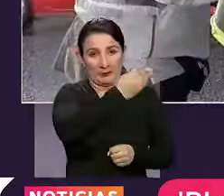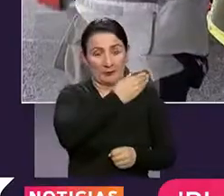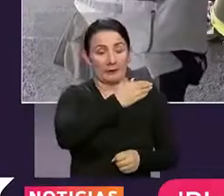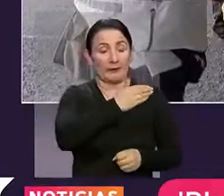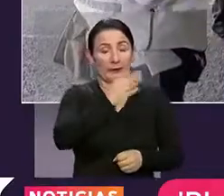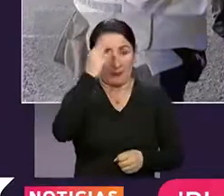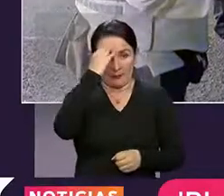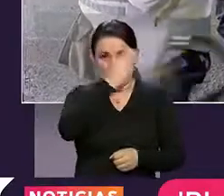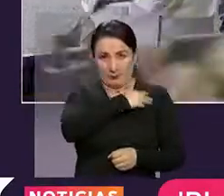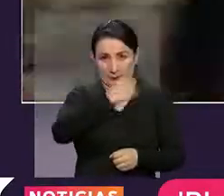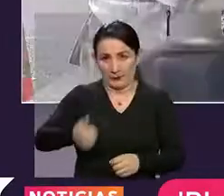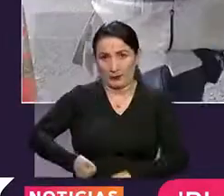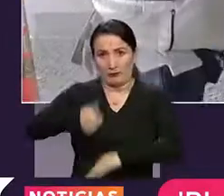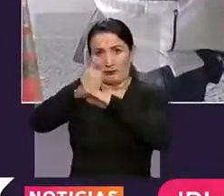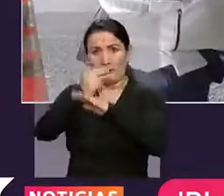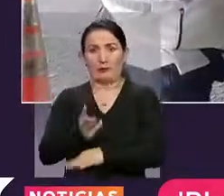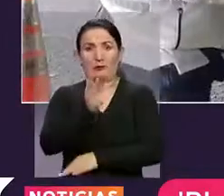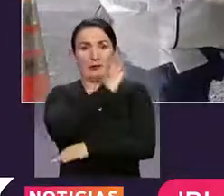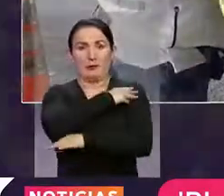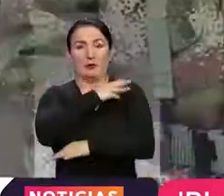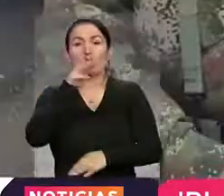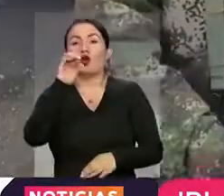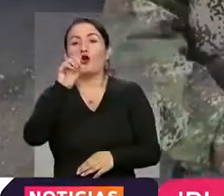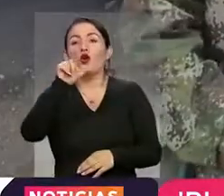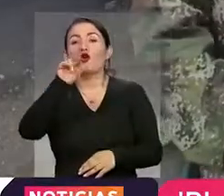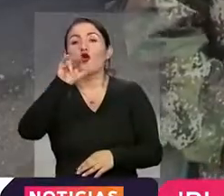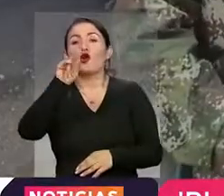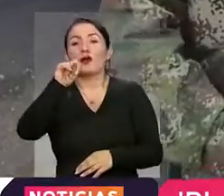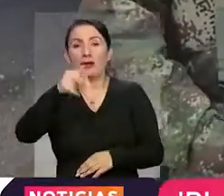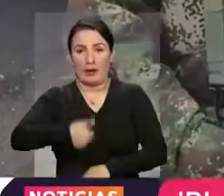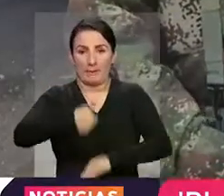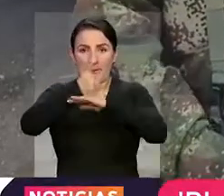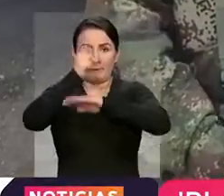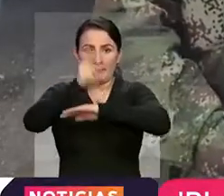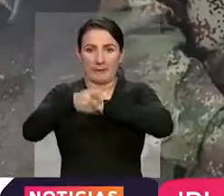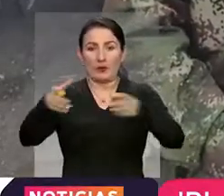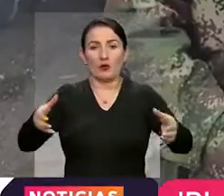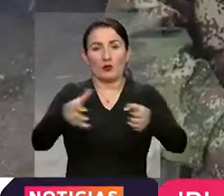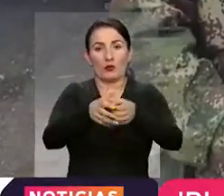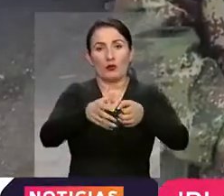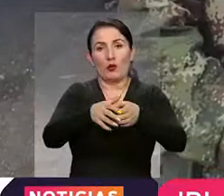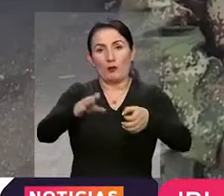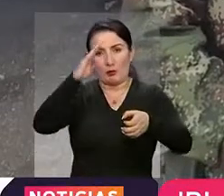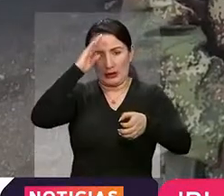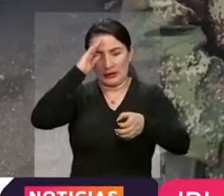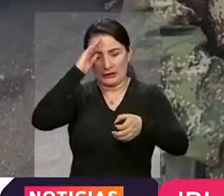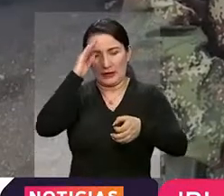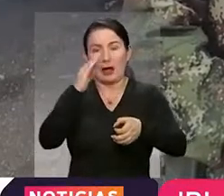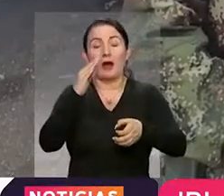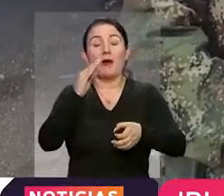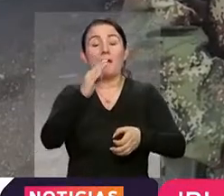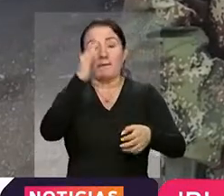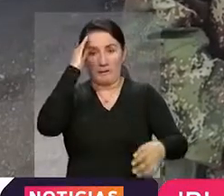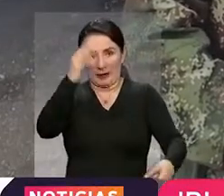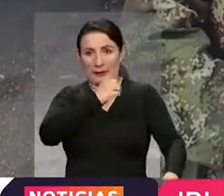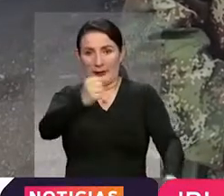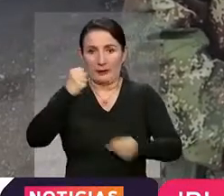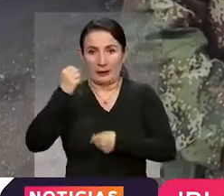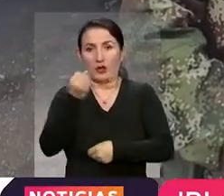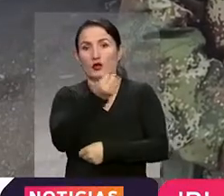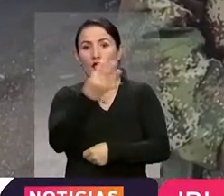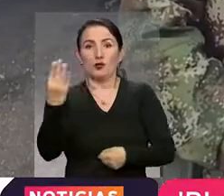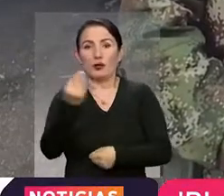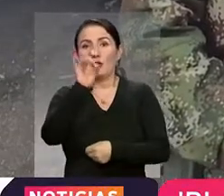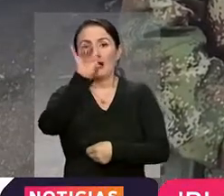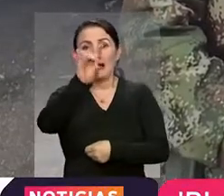teniente coronel Roberto Contreras, comandante del batallón de policía militar número 15. Bienvenido y